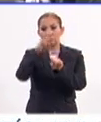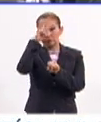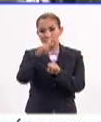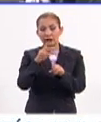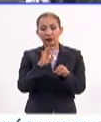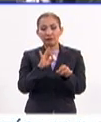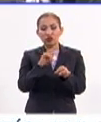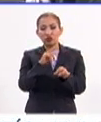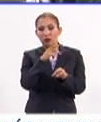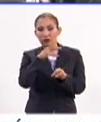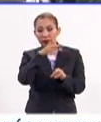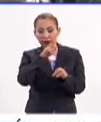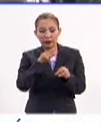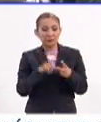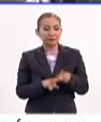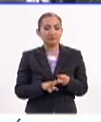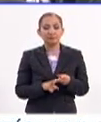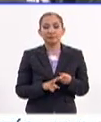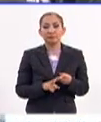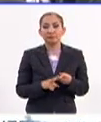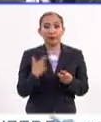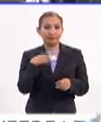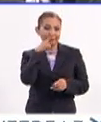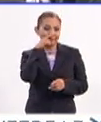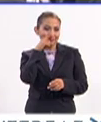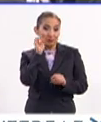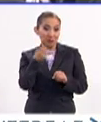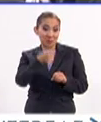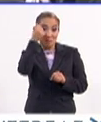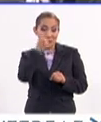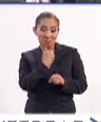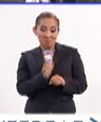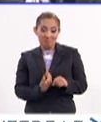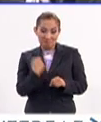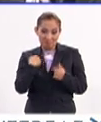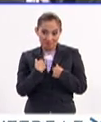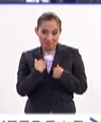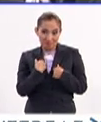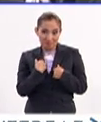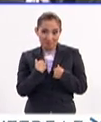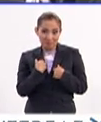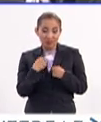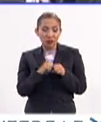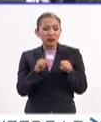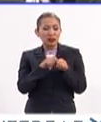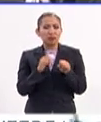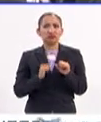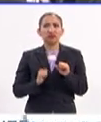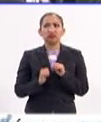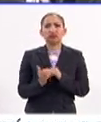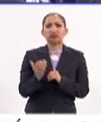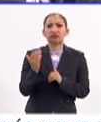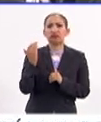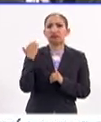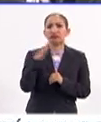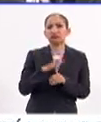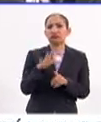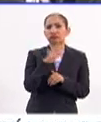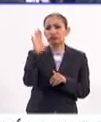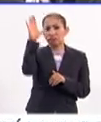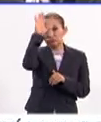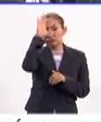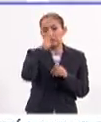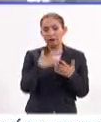Ciencias Fisiológicas, no por presumir, pero fue la primera presidenta. Es la sociedad más antigua en el área de las